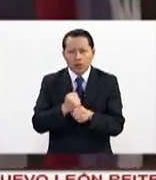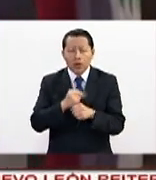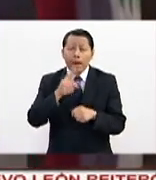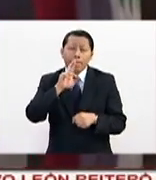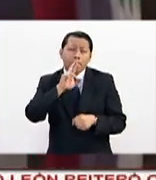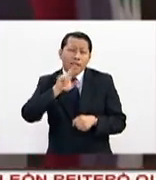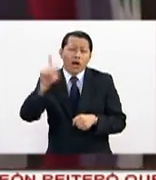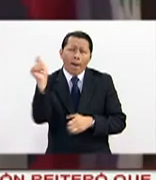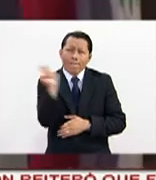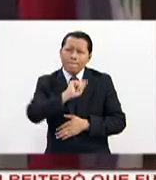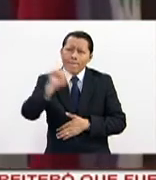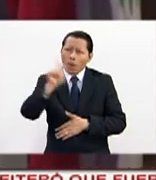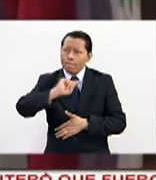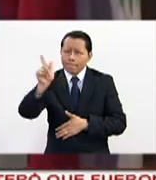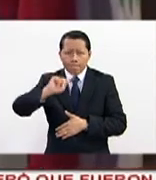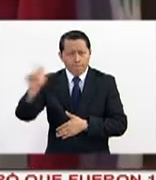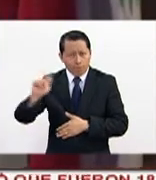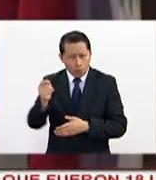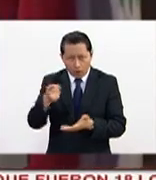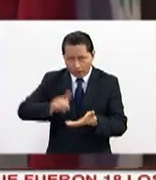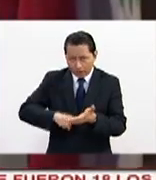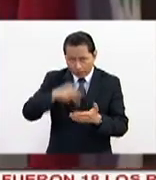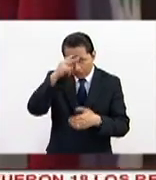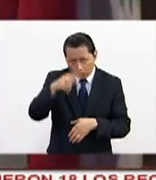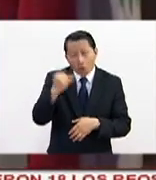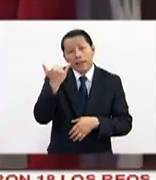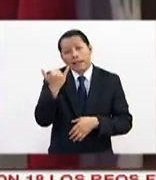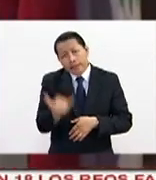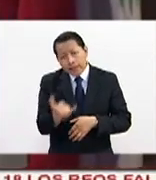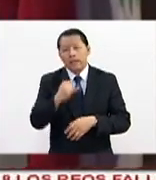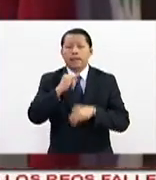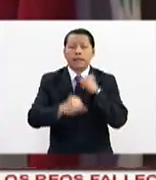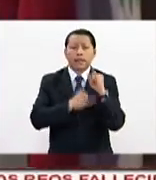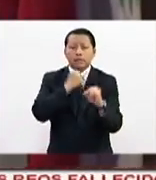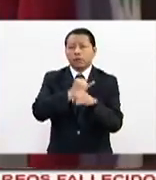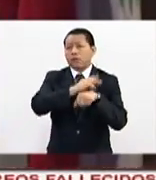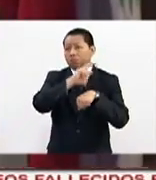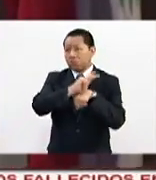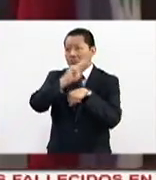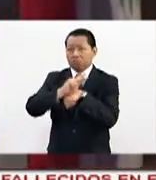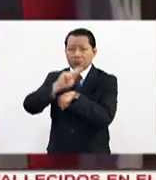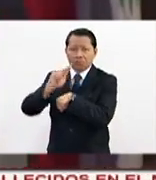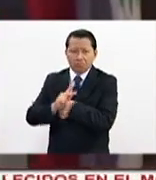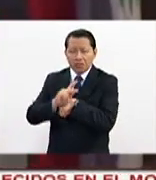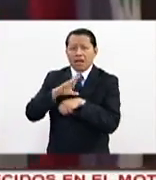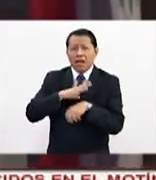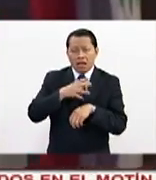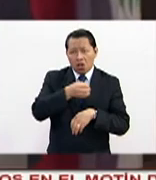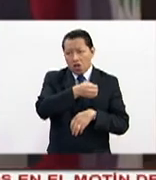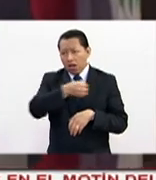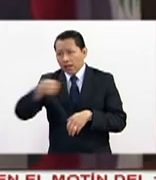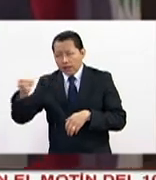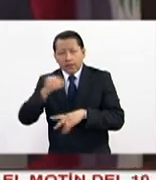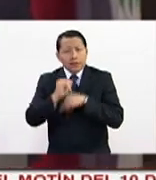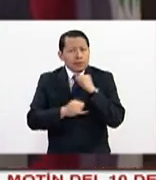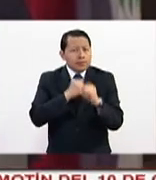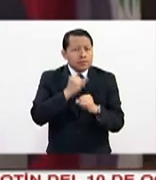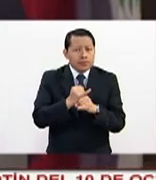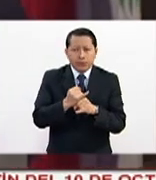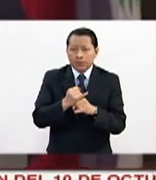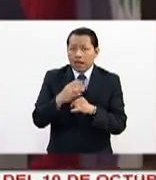mejores especialistas de nuestro país y a nivel internacional, por supuesto, organizaciones